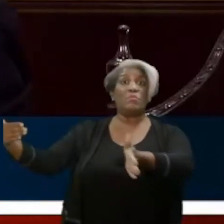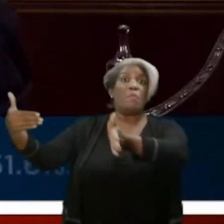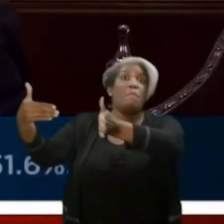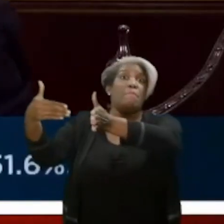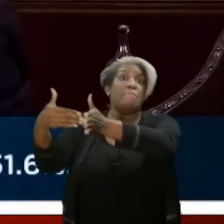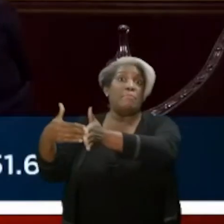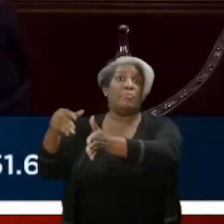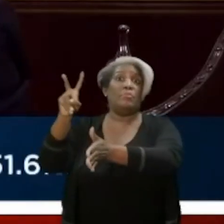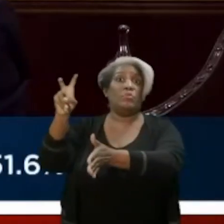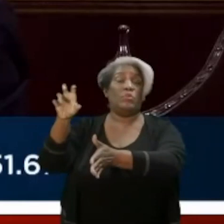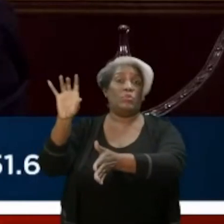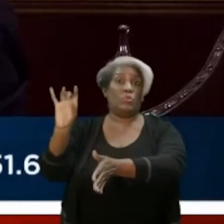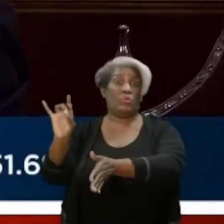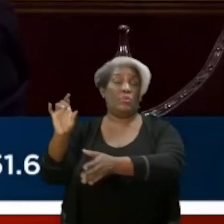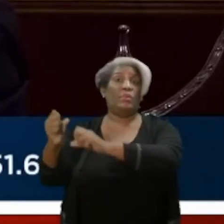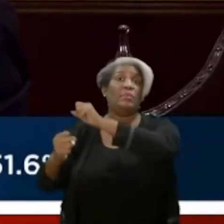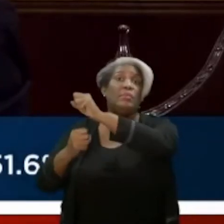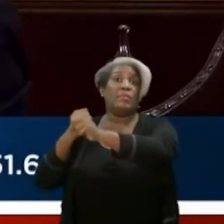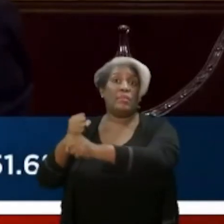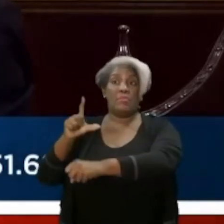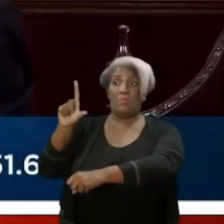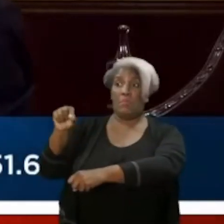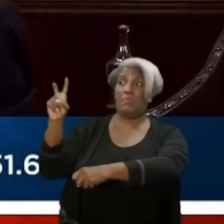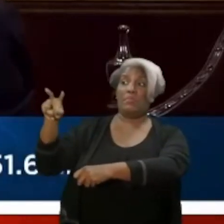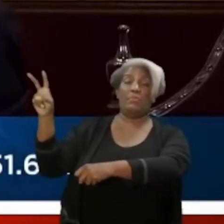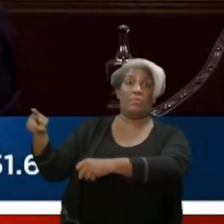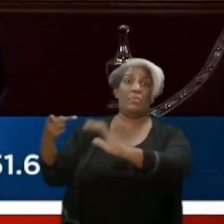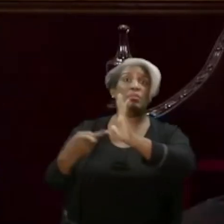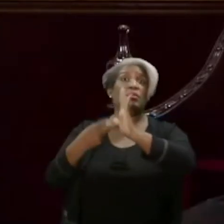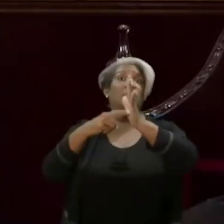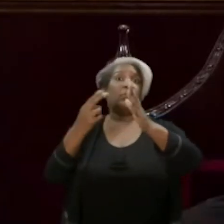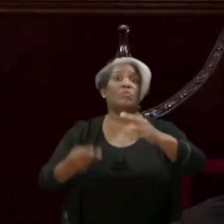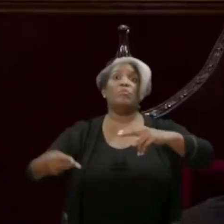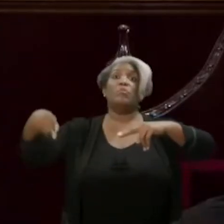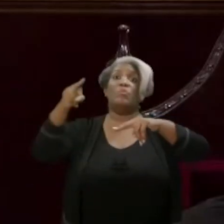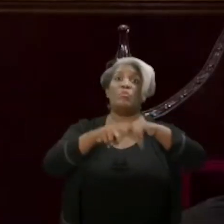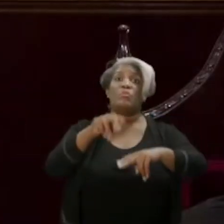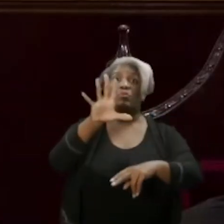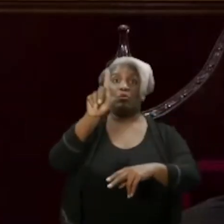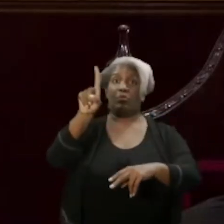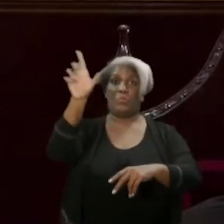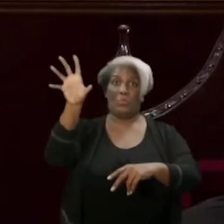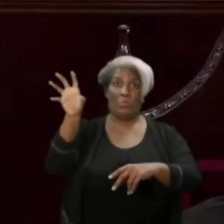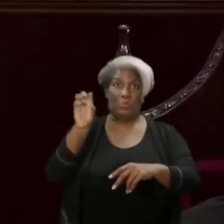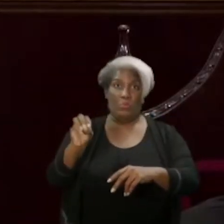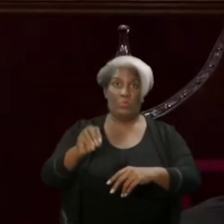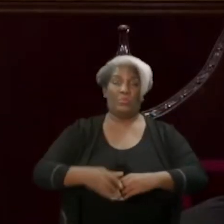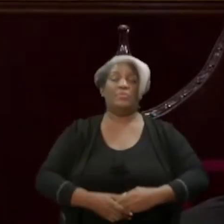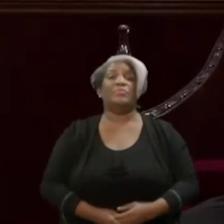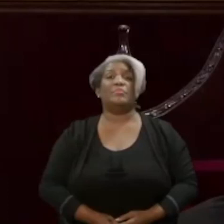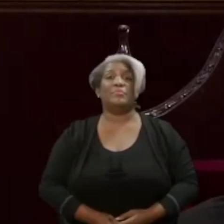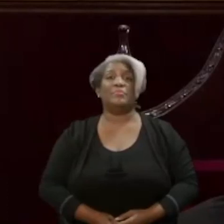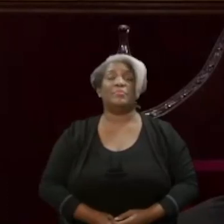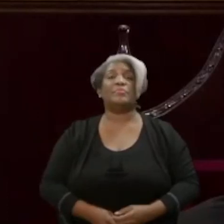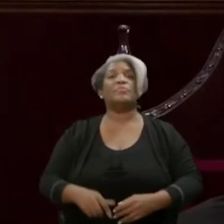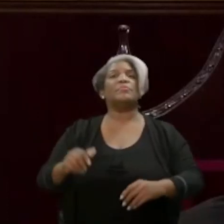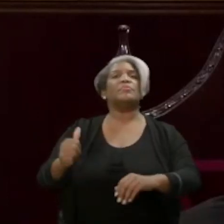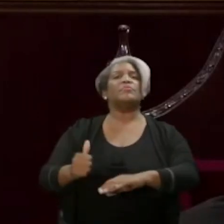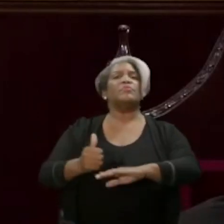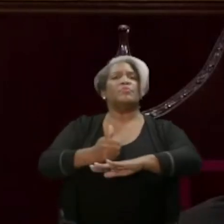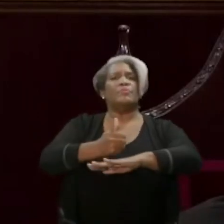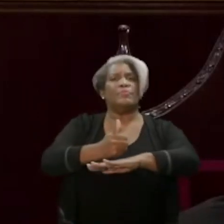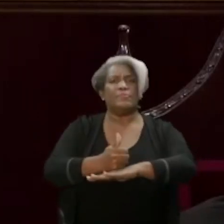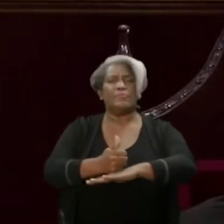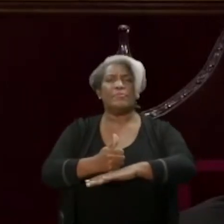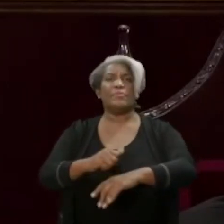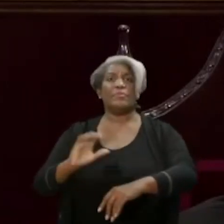895.208 registrados en el año 2022, representando un incremento de un 51.6%. Afianzando el compromiso